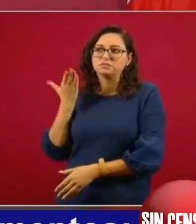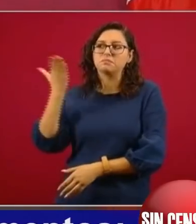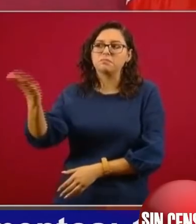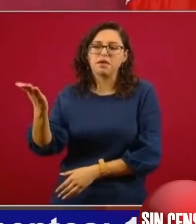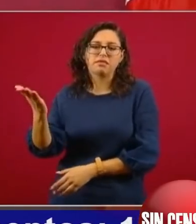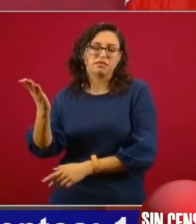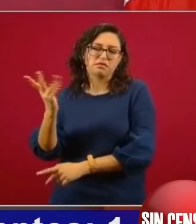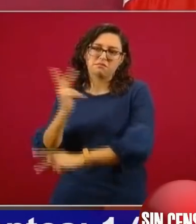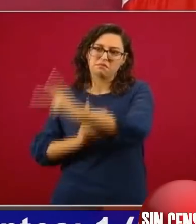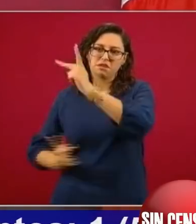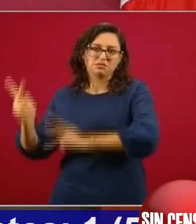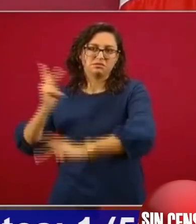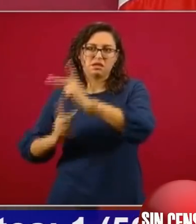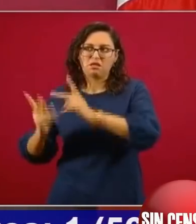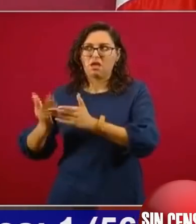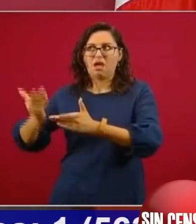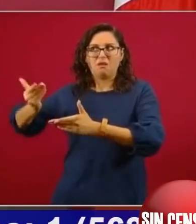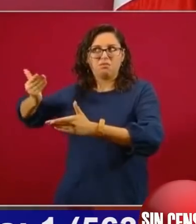registrando este año,